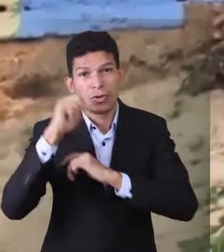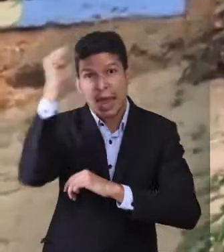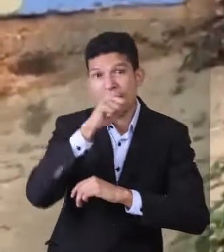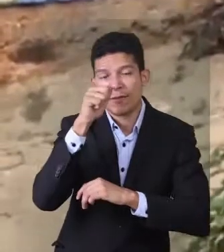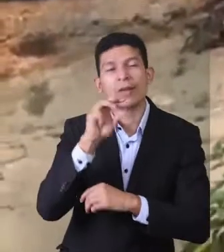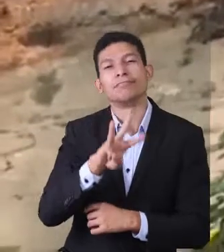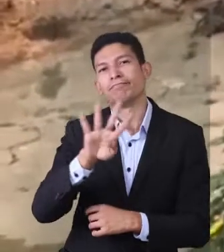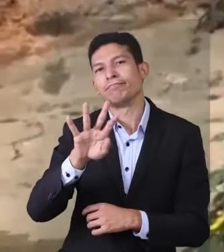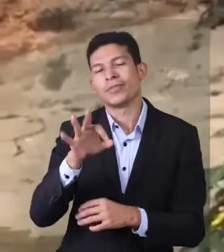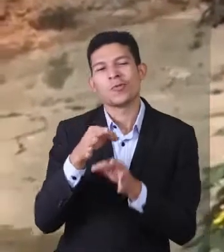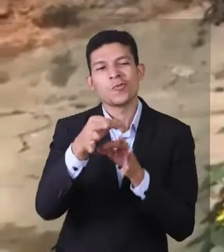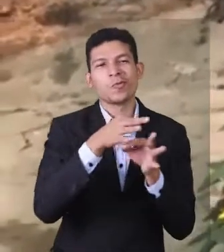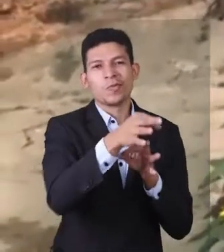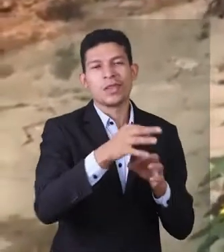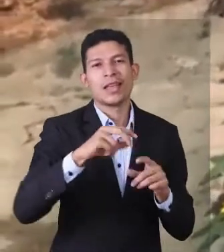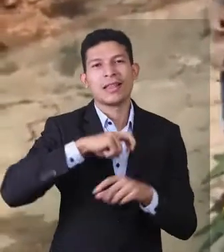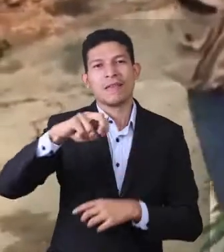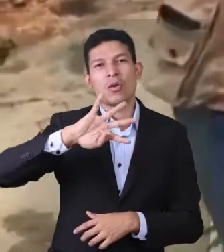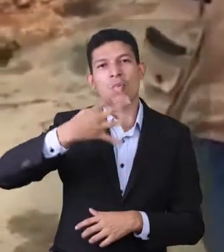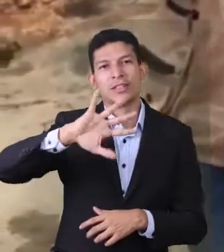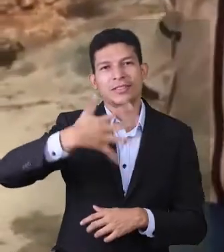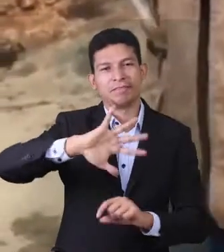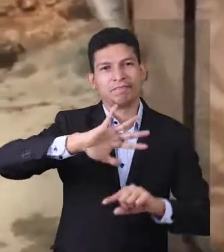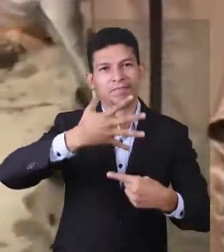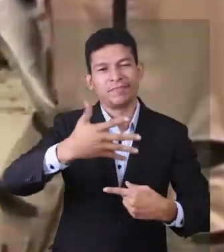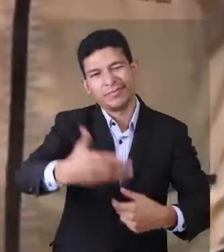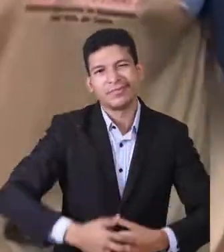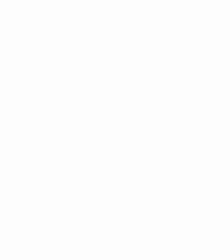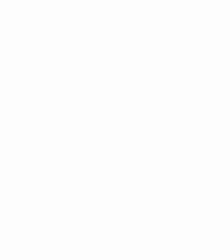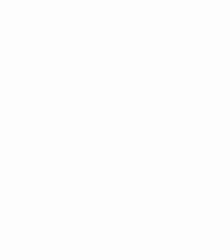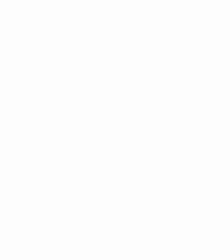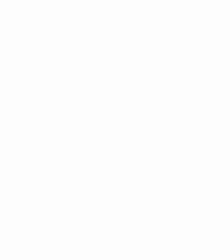municipios de categoría cuarta, quinta y sexta del departamento.